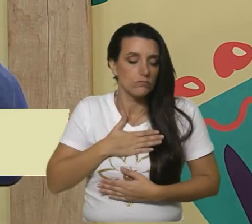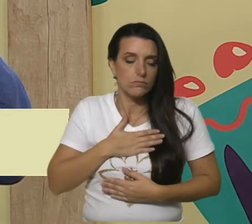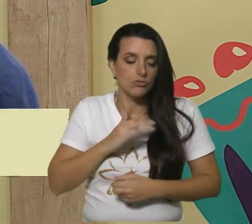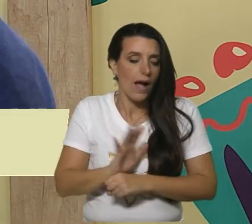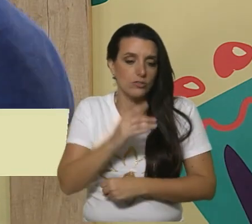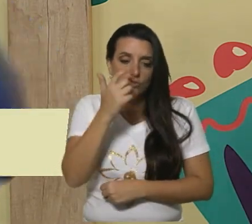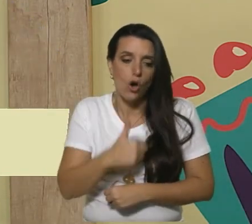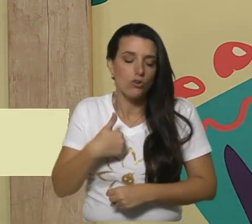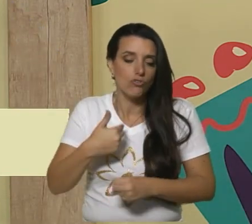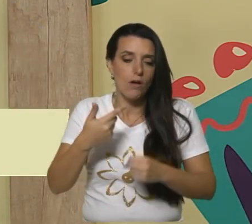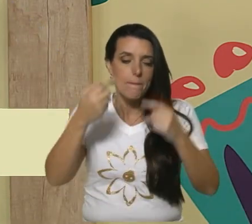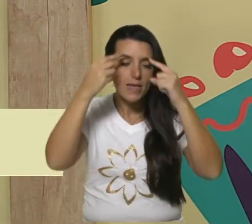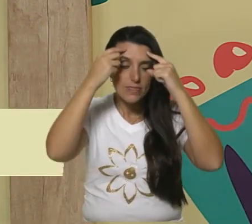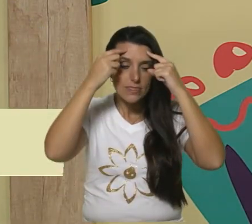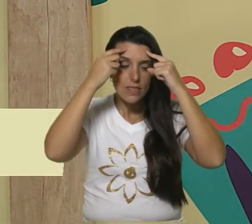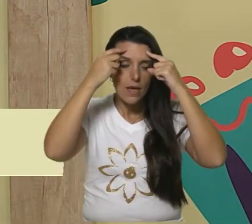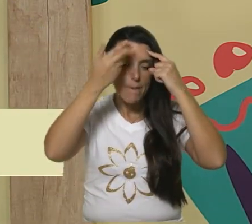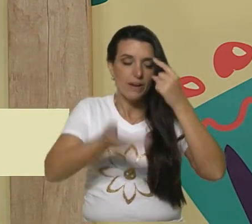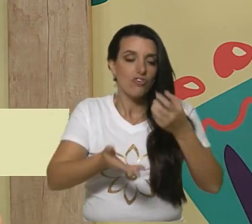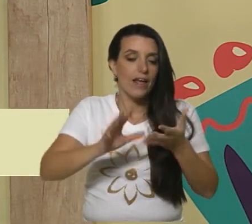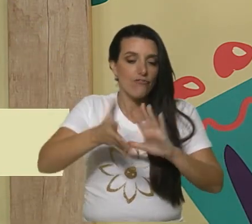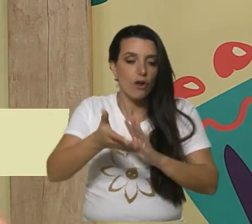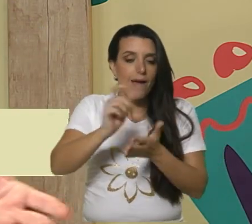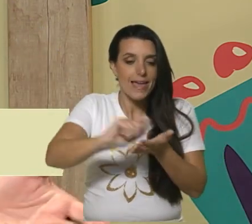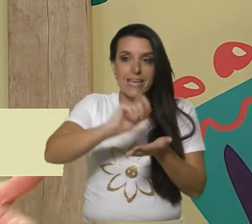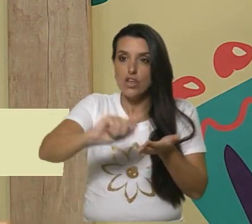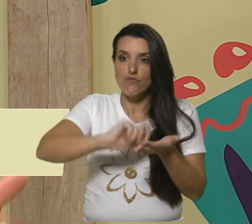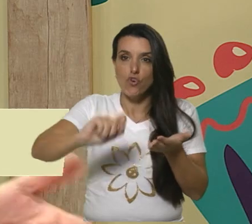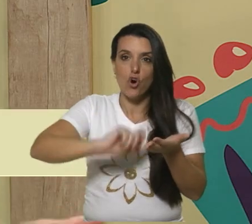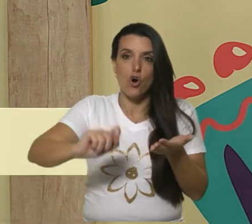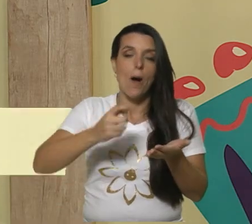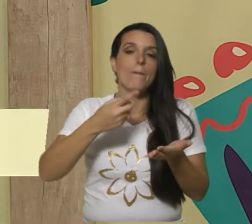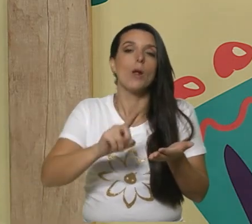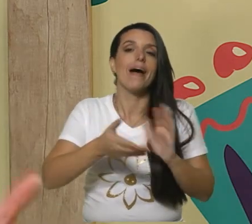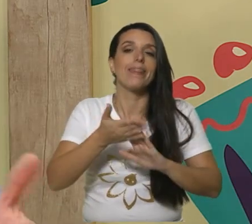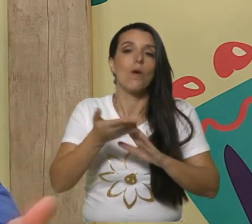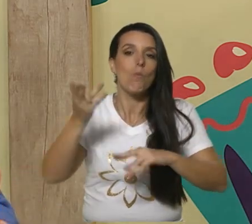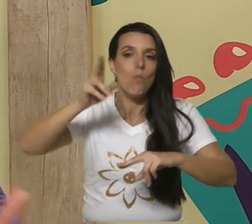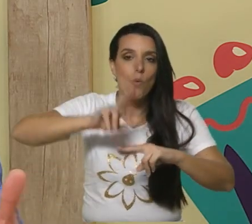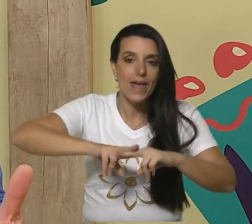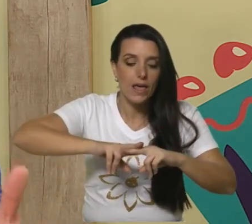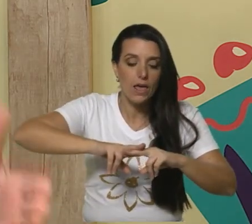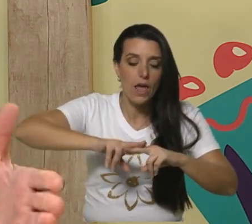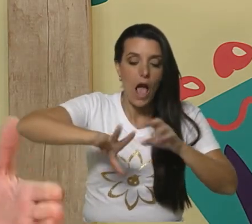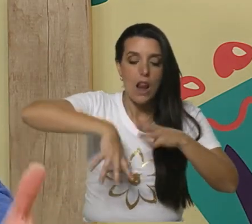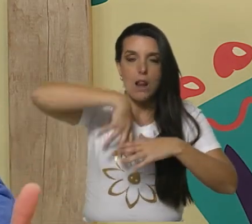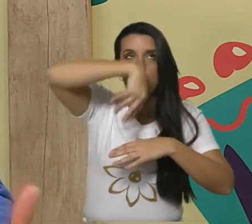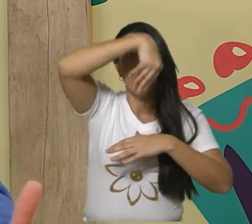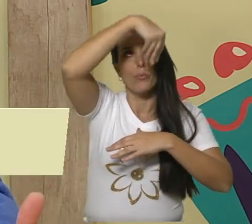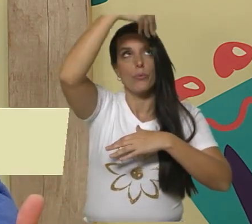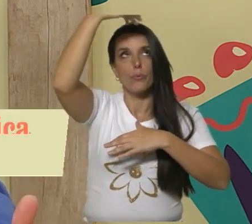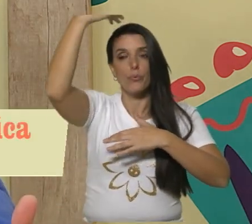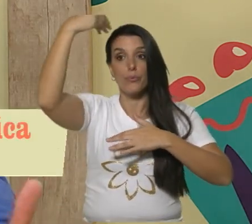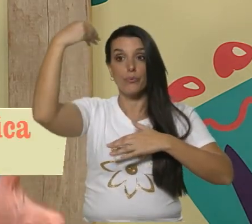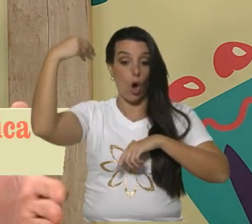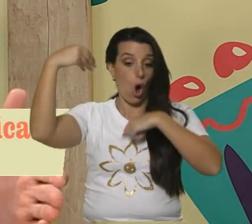la la mente del personaje y escribo desde ahí y en este caso va por el lado de la reencarnación es que pasa después del alma con el Al momento